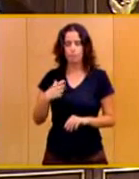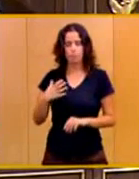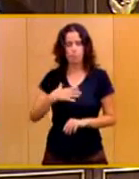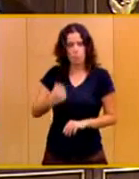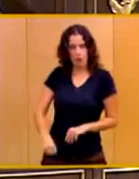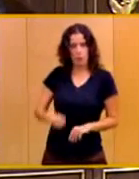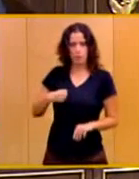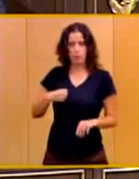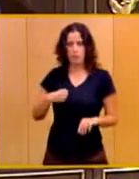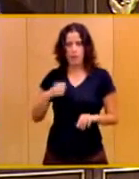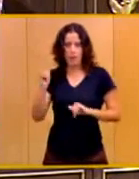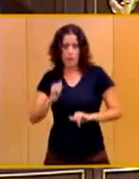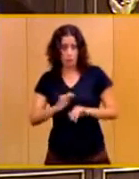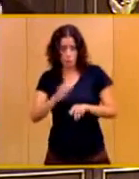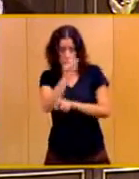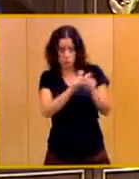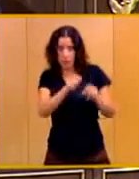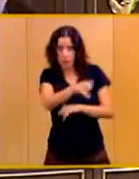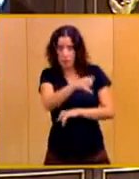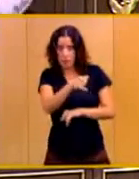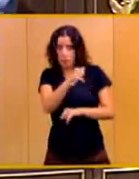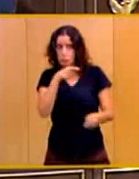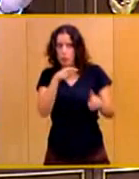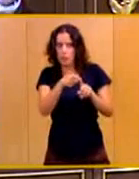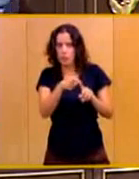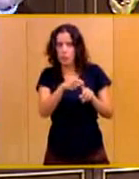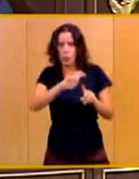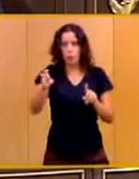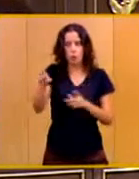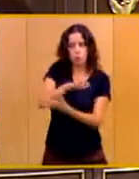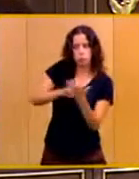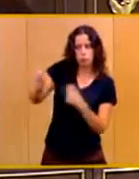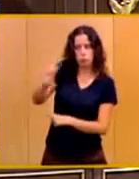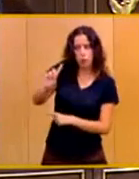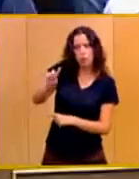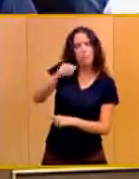más débiles para que no se le alboroten otros es usted, señor presidente.